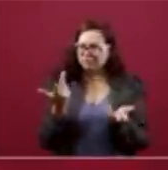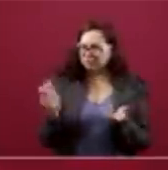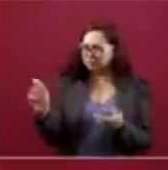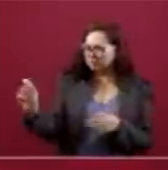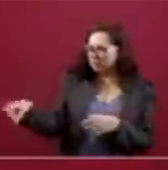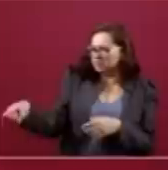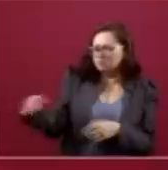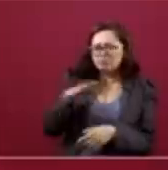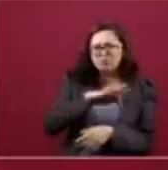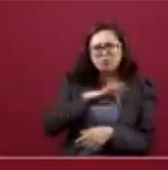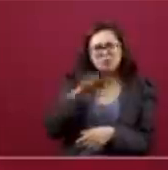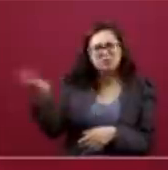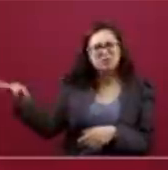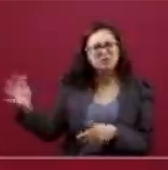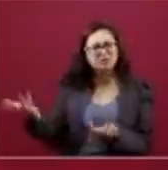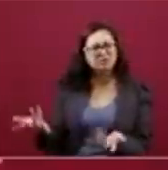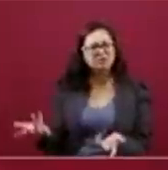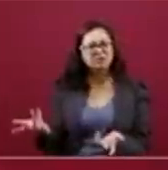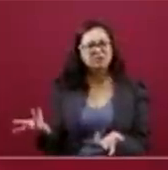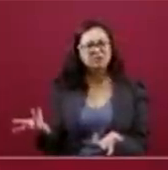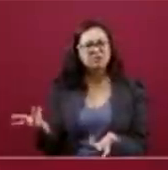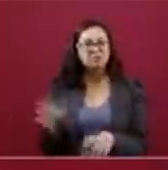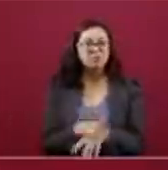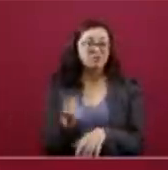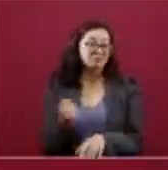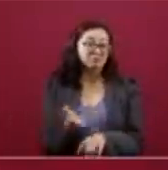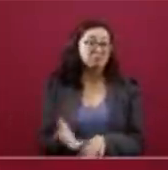porque todo se contrataba.